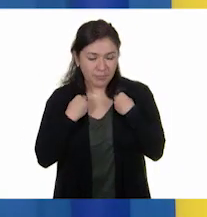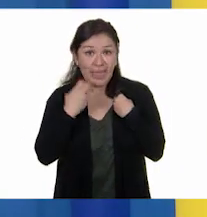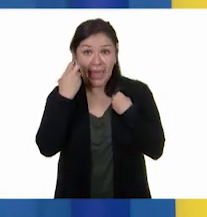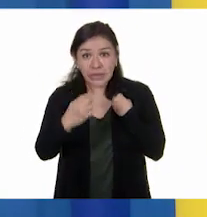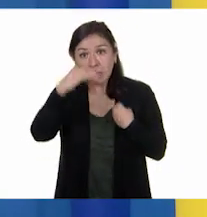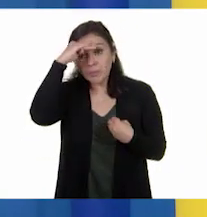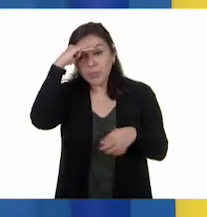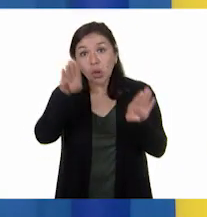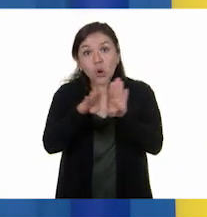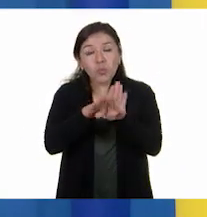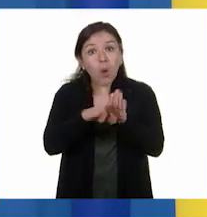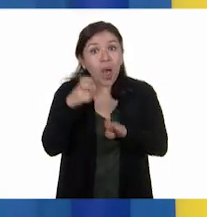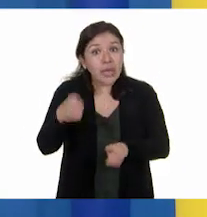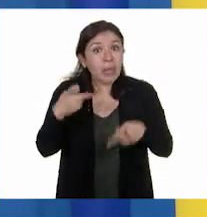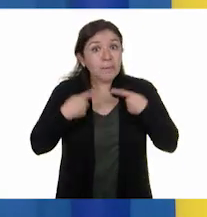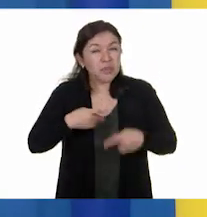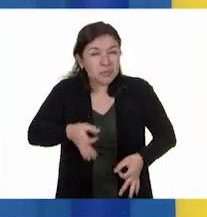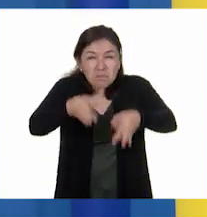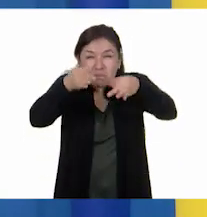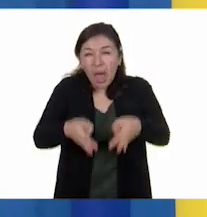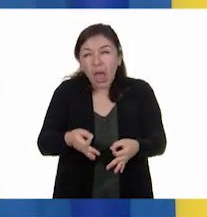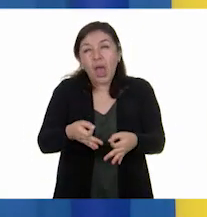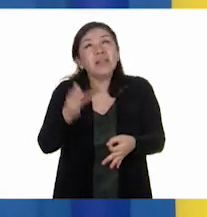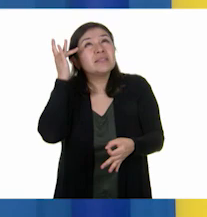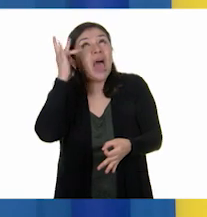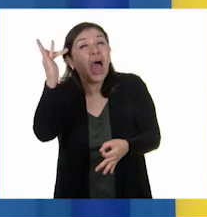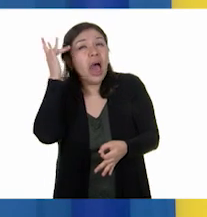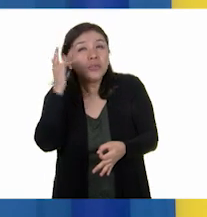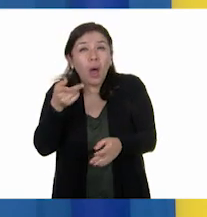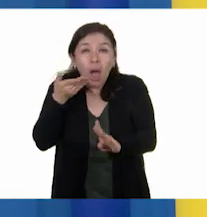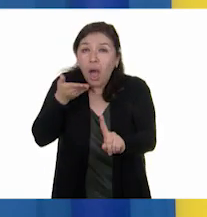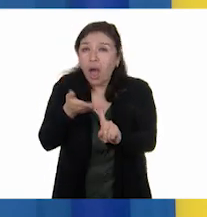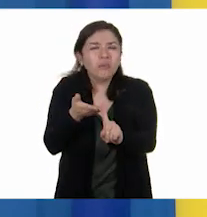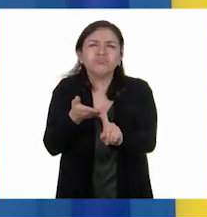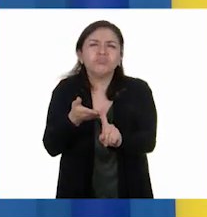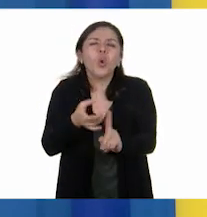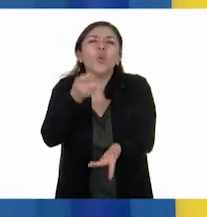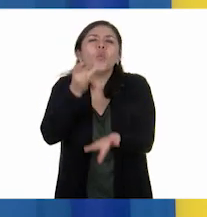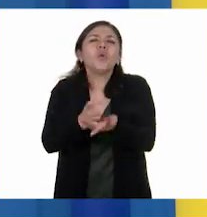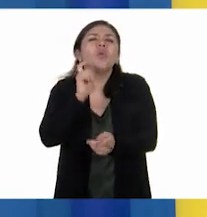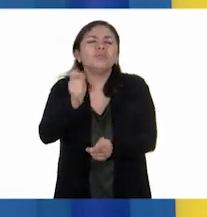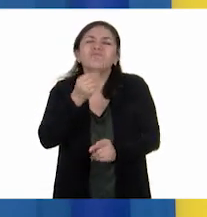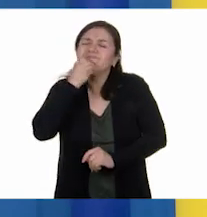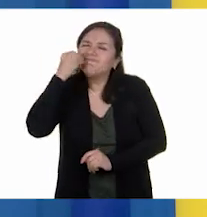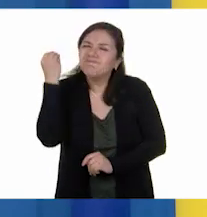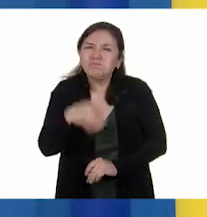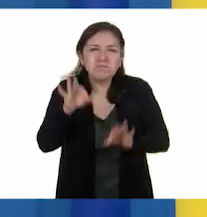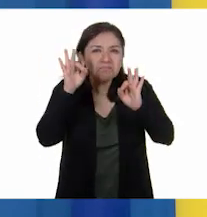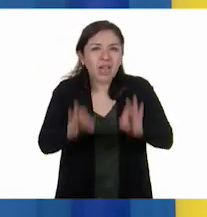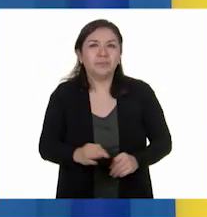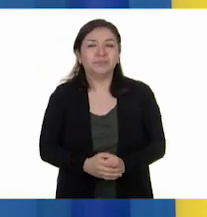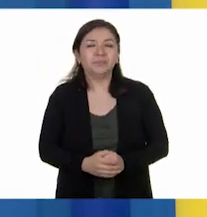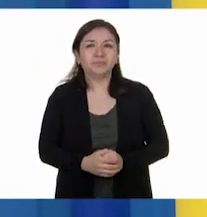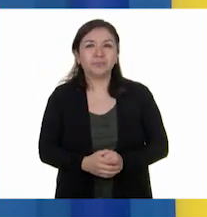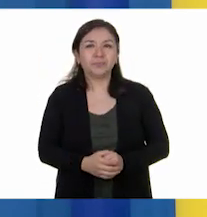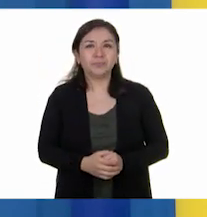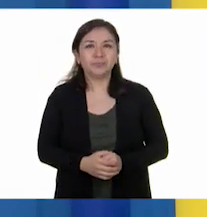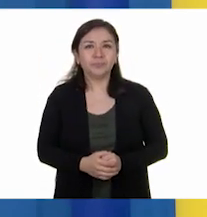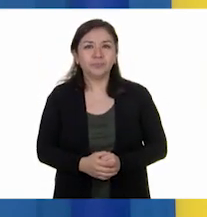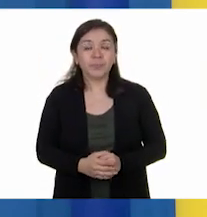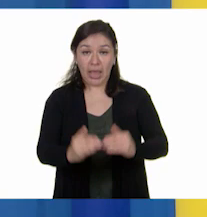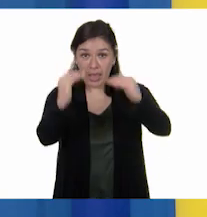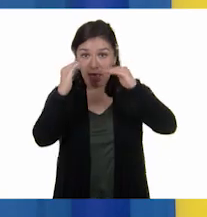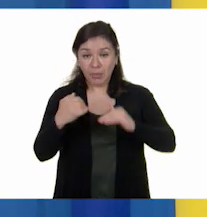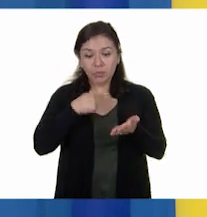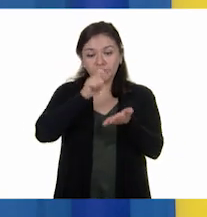que haya sido un ser perfecto ni un santo, tan solo extraordinario. Y debajo